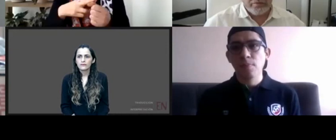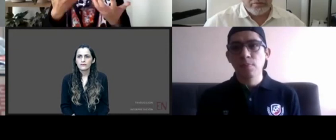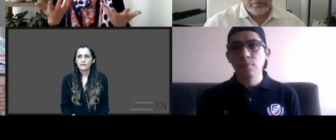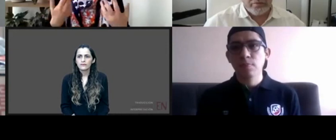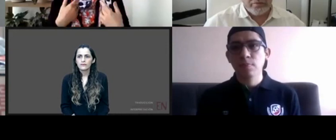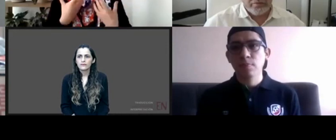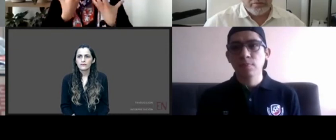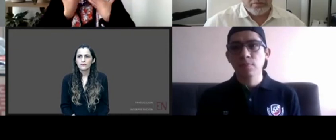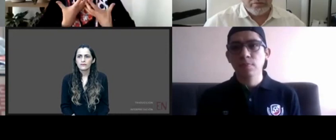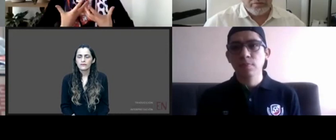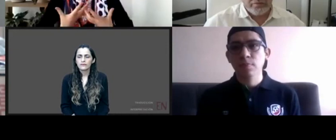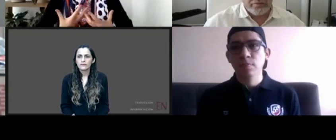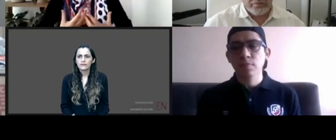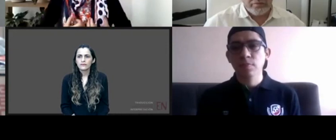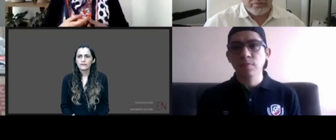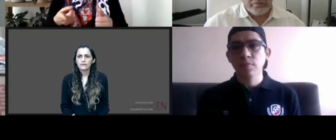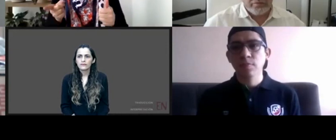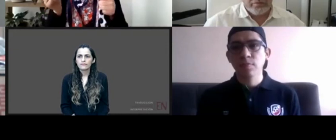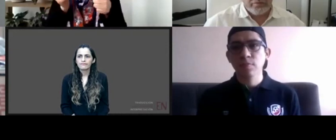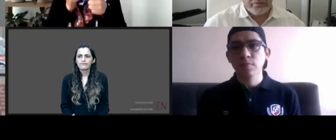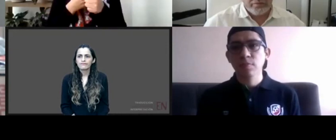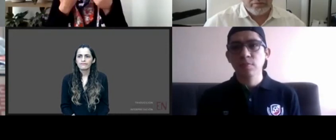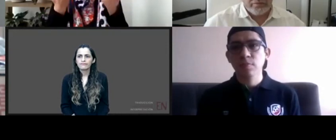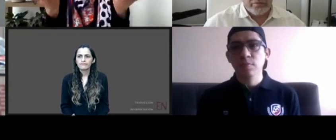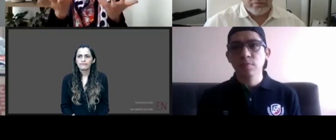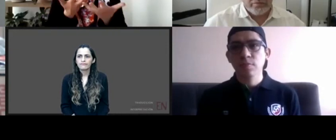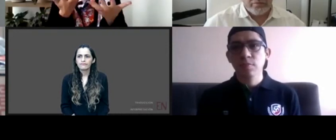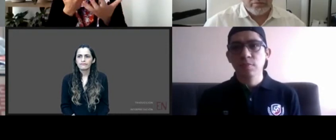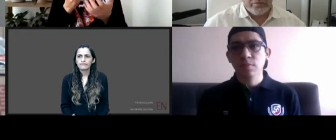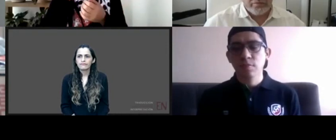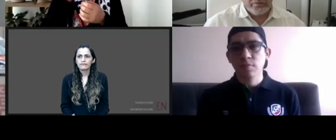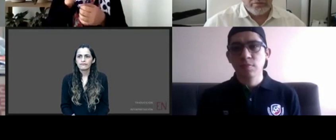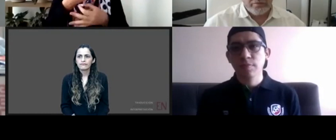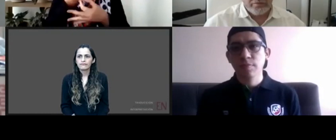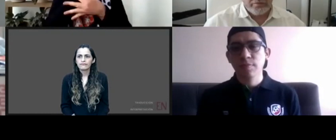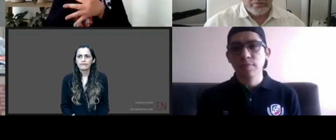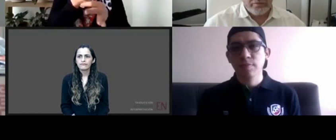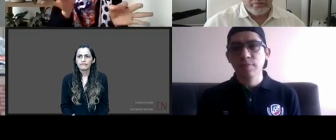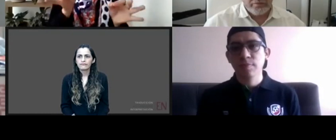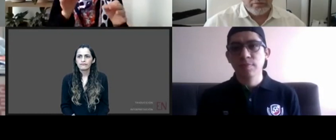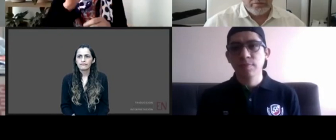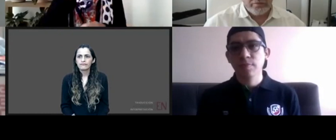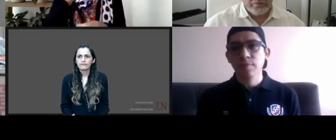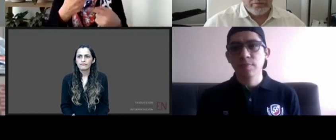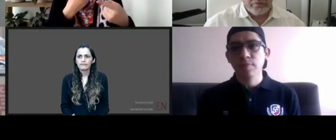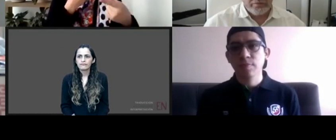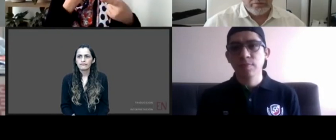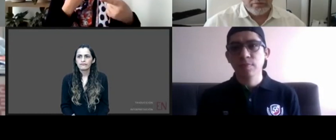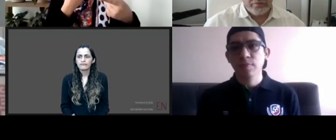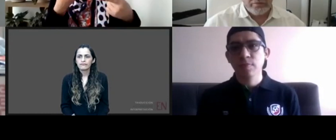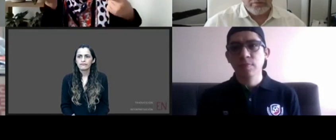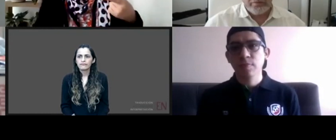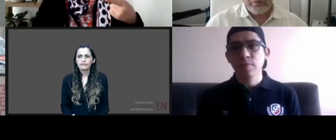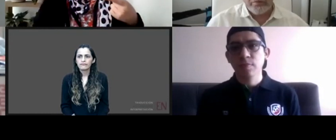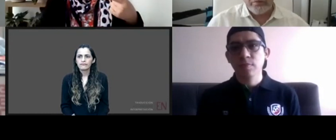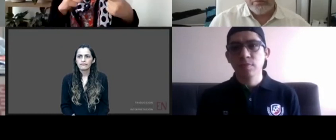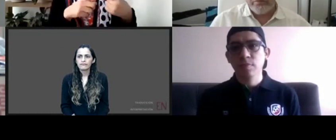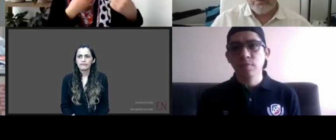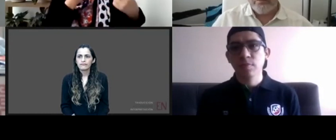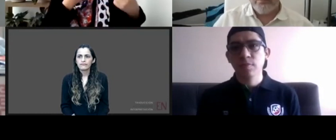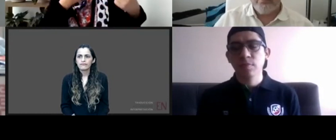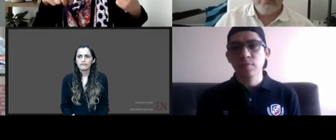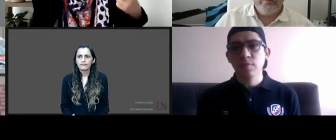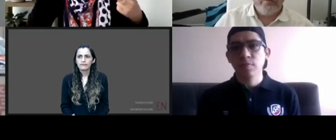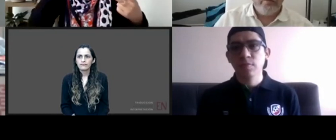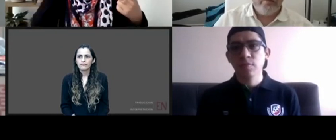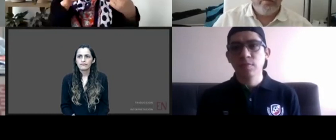Cuando los padres tienen un hijo sordo, si no, no lo esperan, es una sorpresa para ellos, atraviesan una